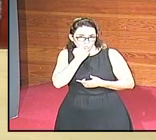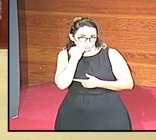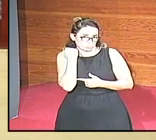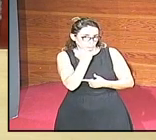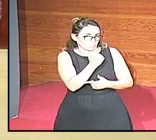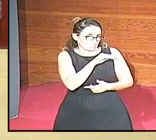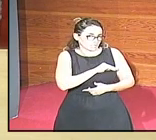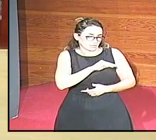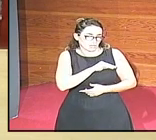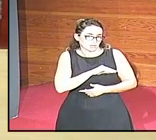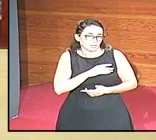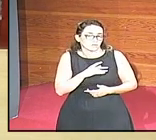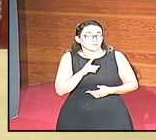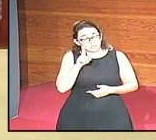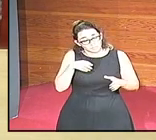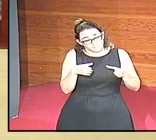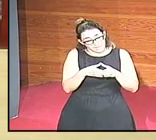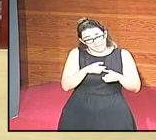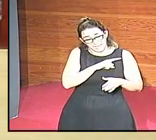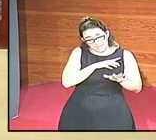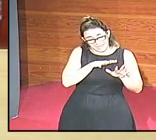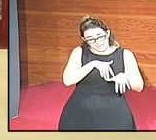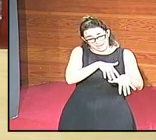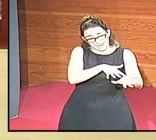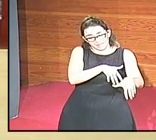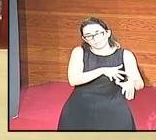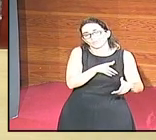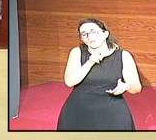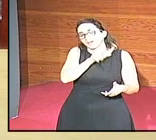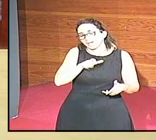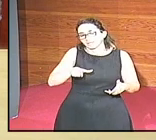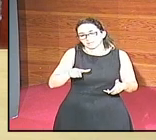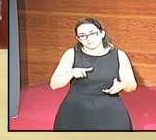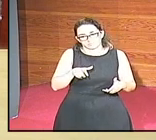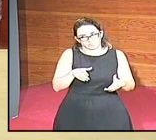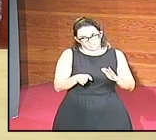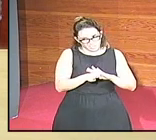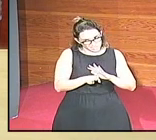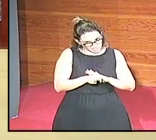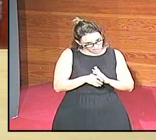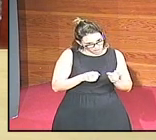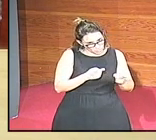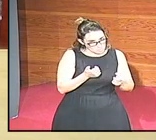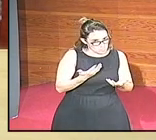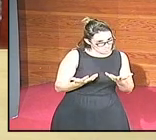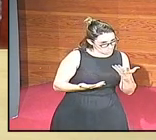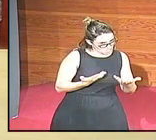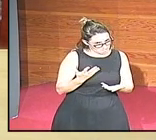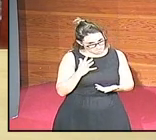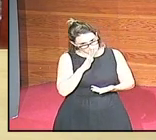que en el ejército la gente no está muy convencida de seguir luchando, aunque sigan convencidos